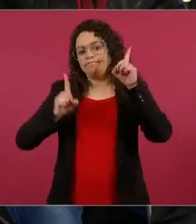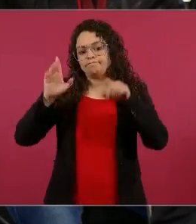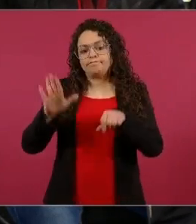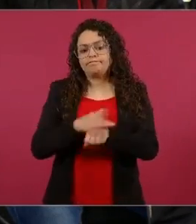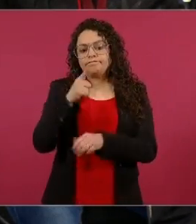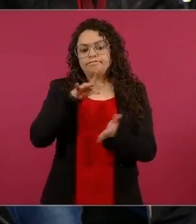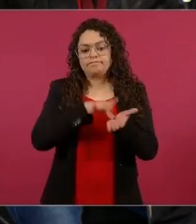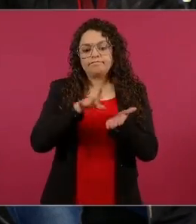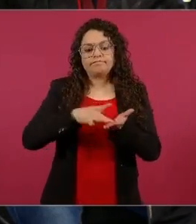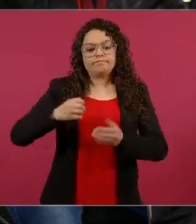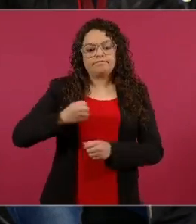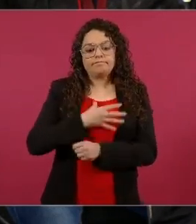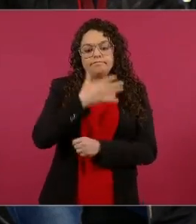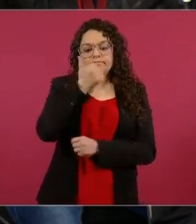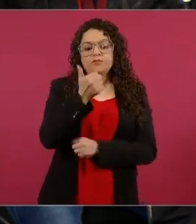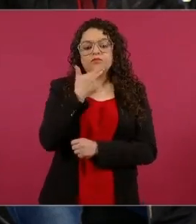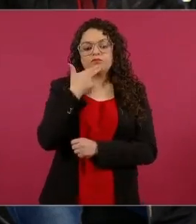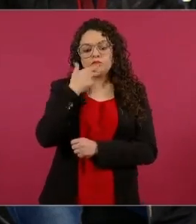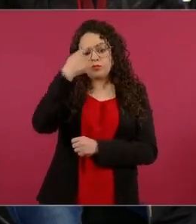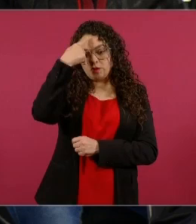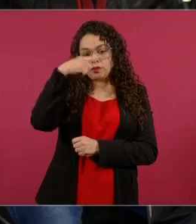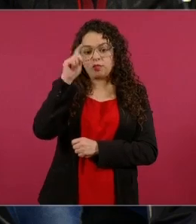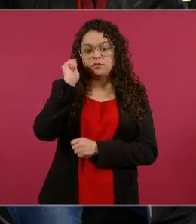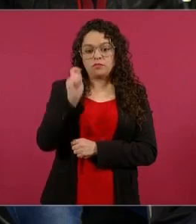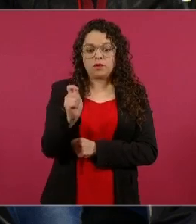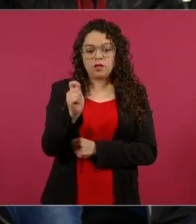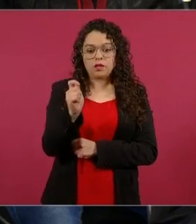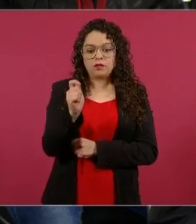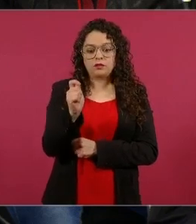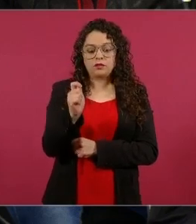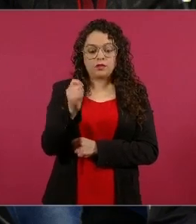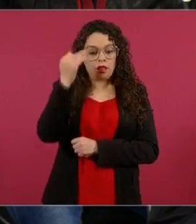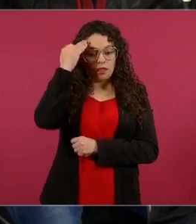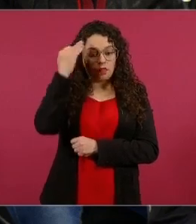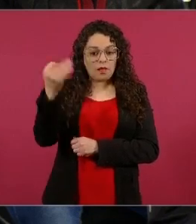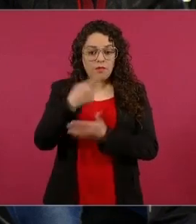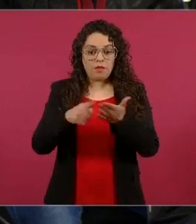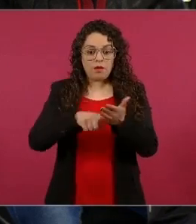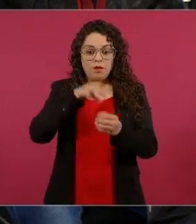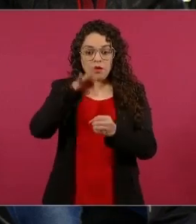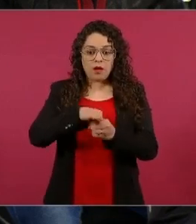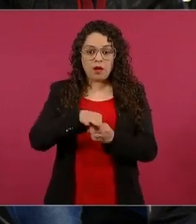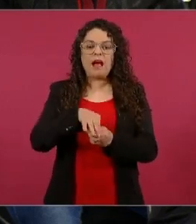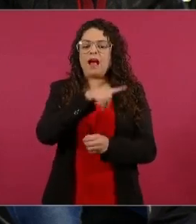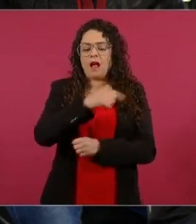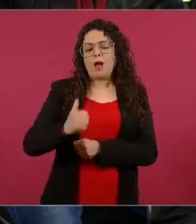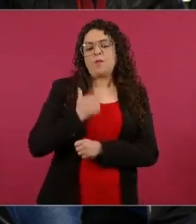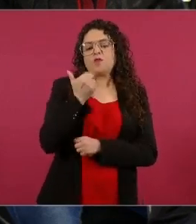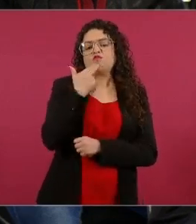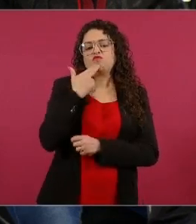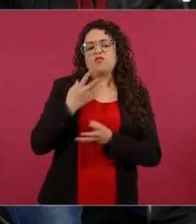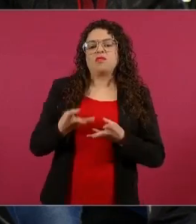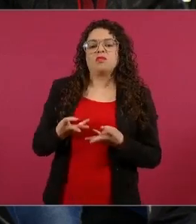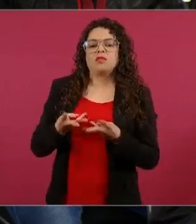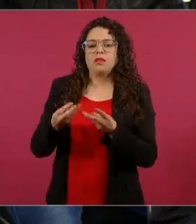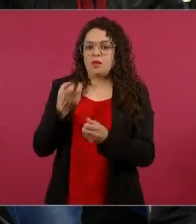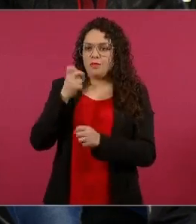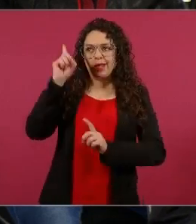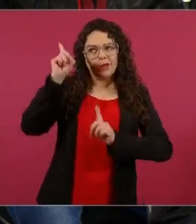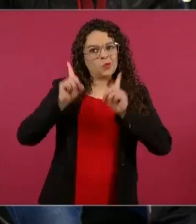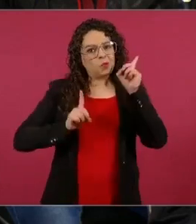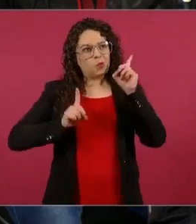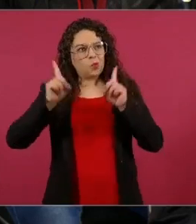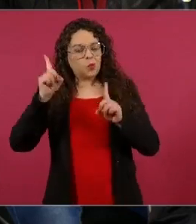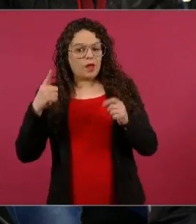para para cubrir elecciones en año electoral pues o sea también existe la duda de que ese recurso